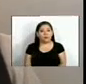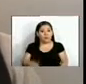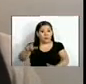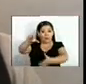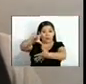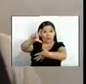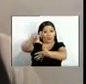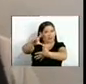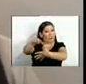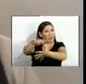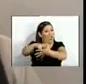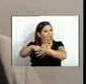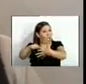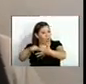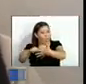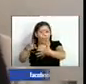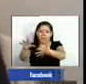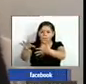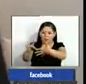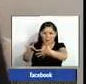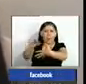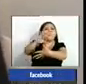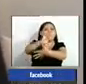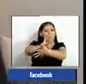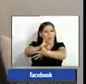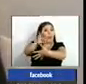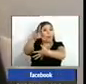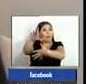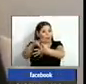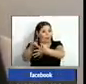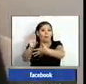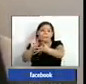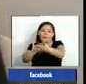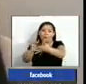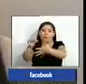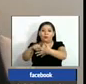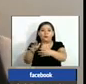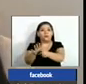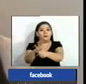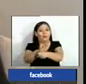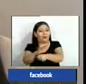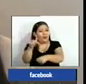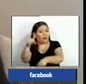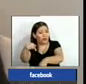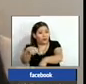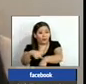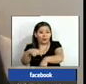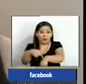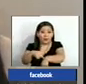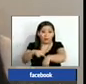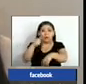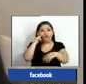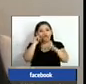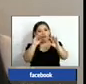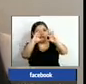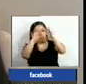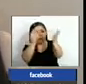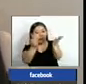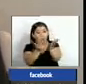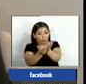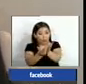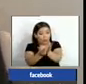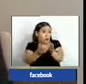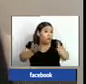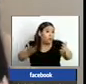América Latina es el foco de contagio del COVID-19 en estos momentos a nivel mundial. Decir